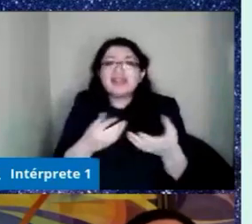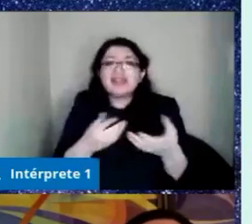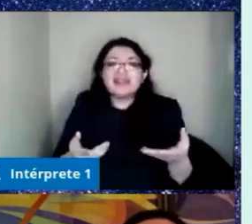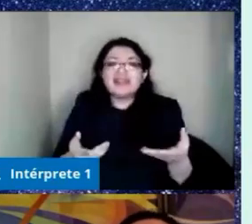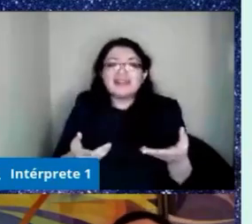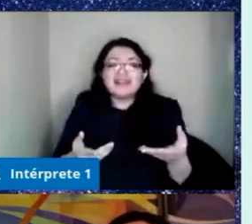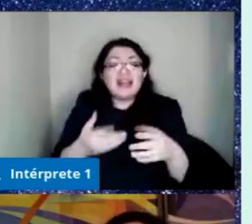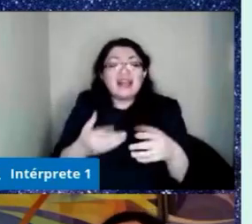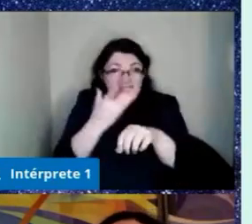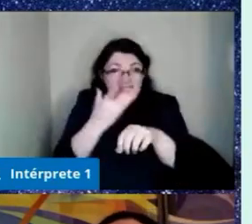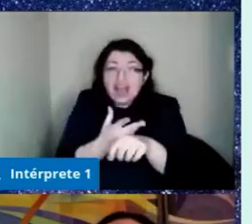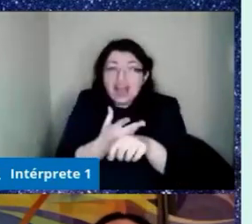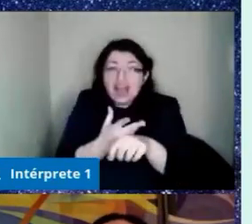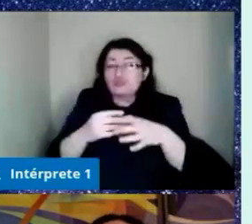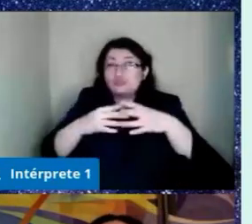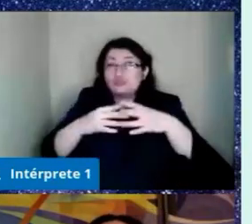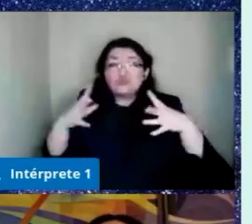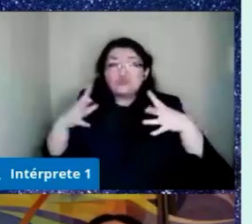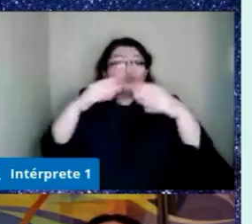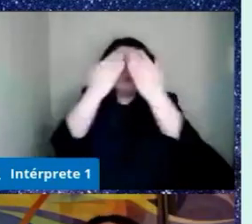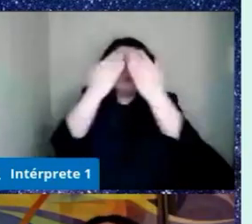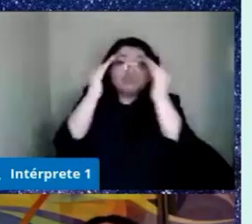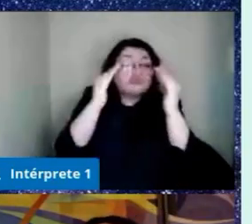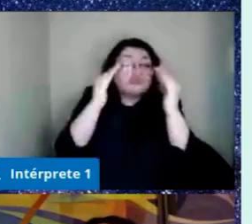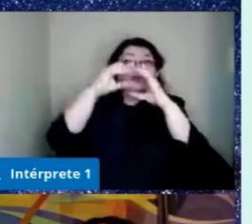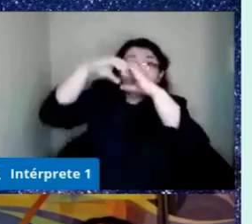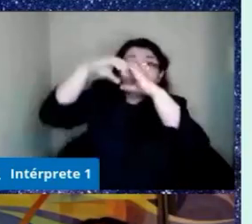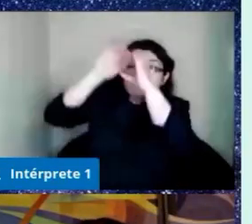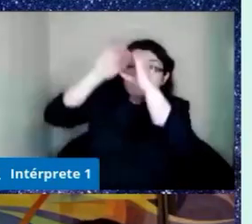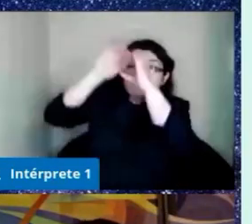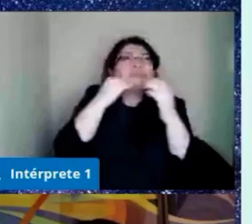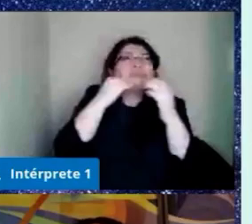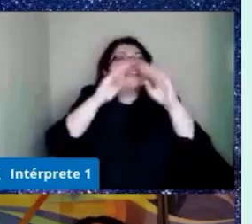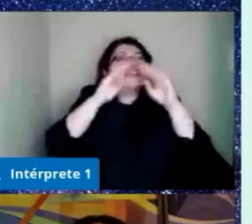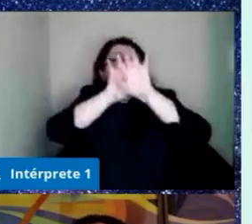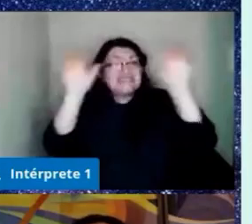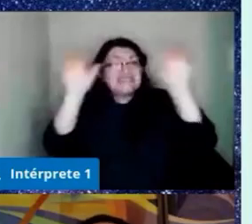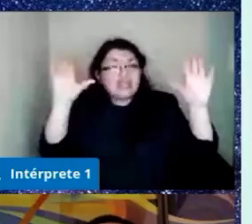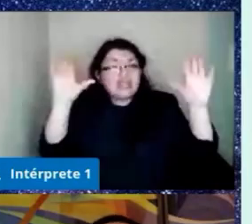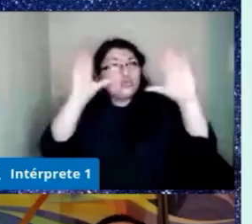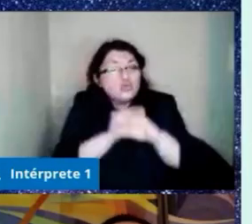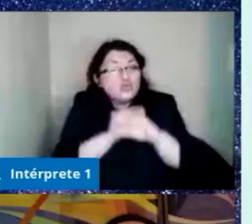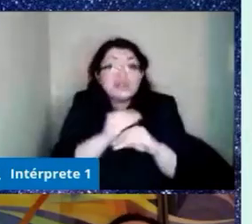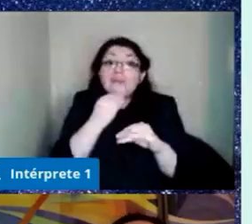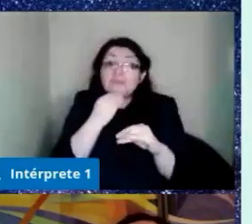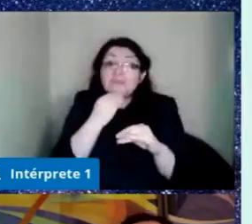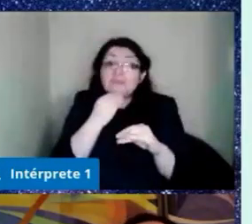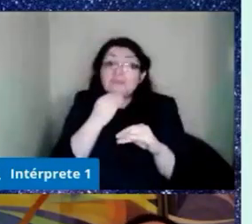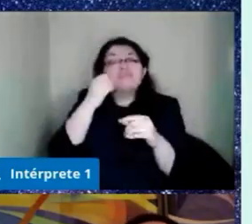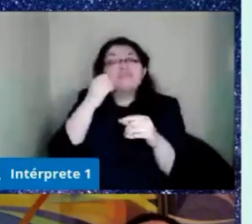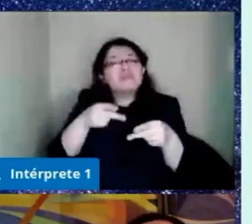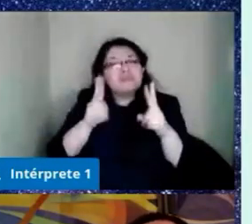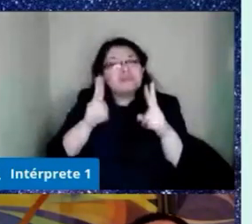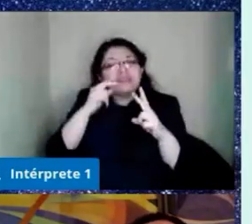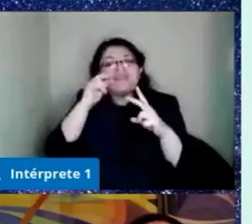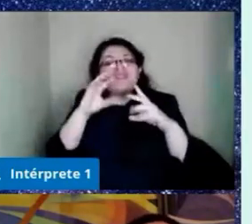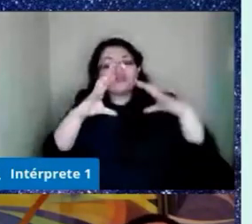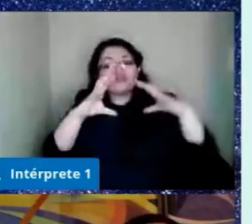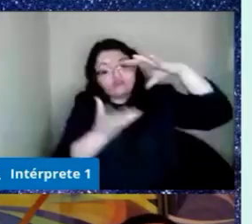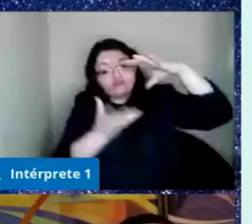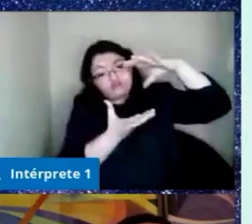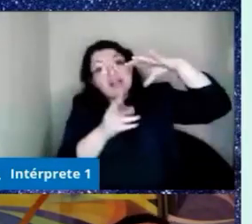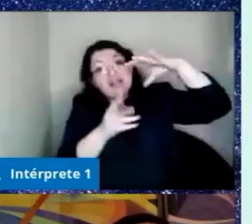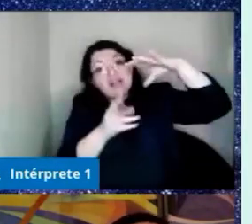telescopios que hay, el cielo oscuro y la posibilidad de ver también hacia el hemisferio sur, que muchos de los otros telescopios están en el hemisferio norte y